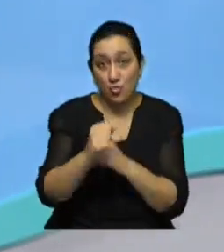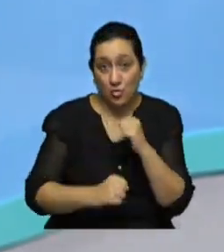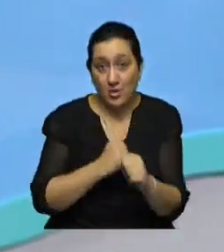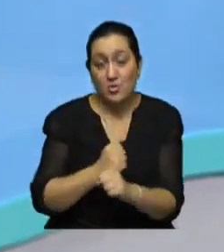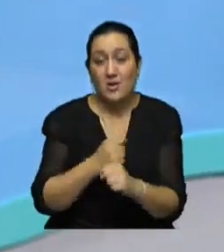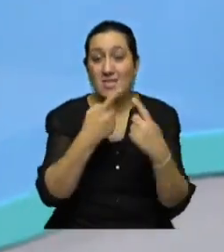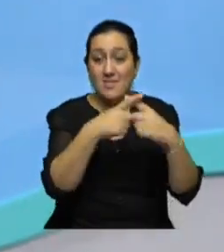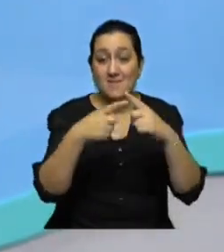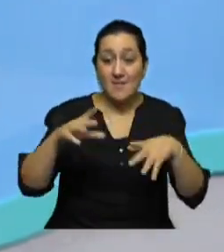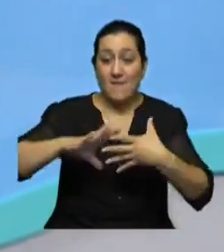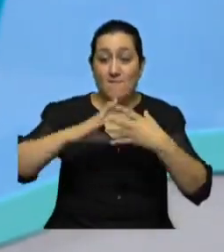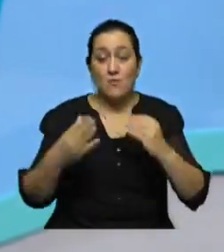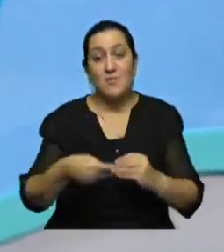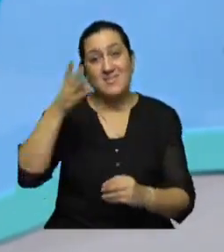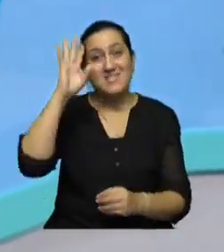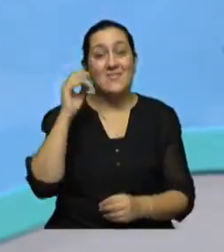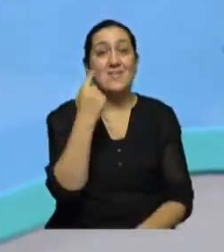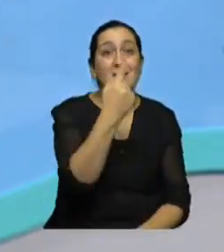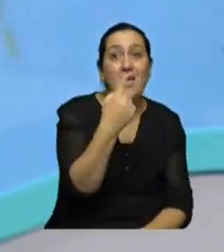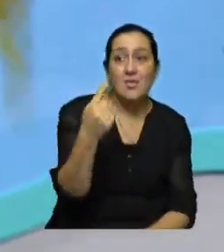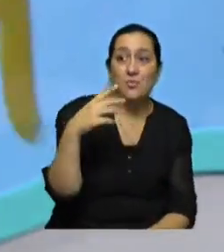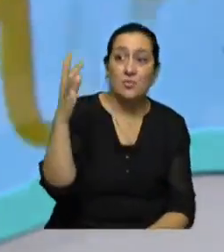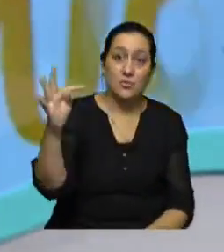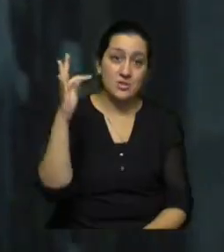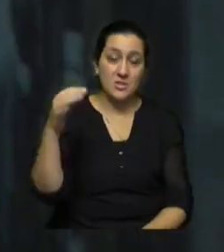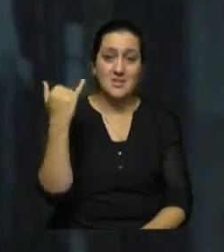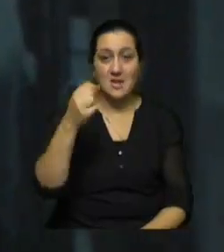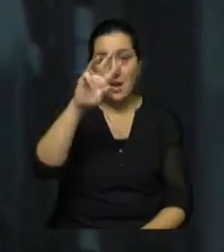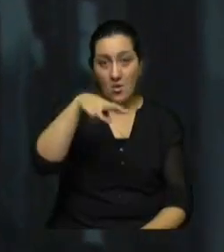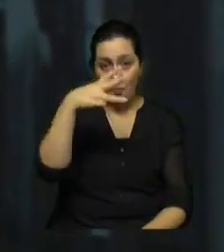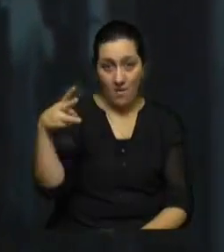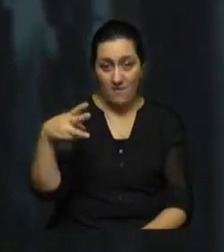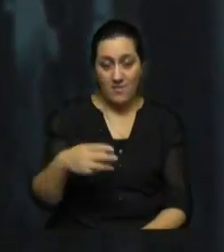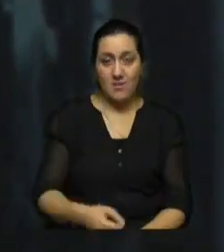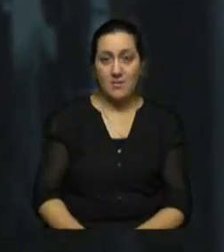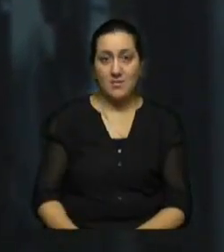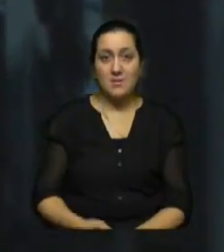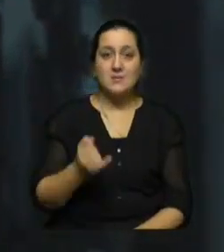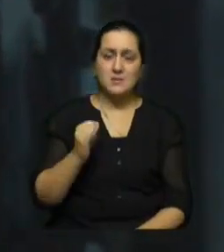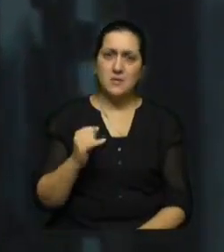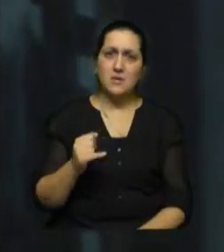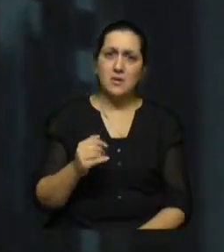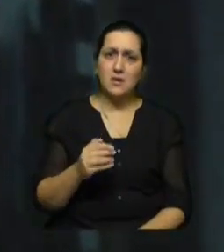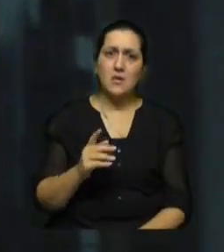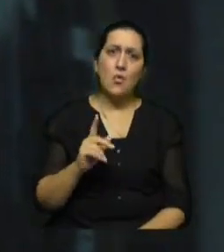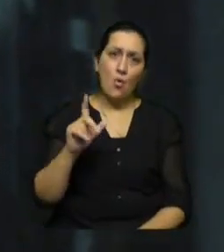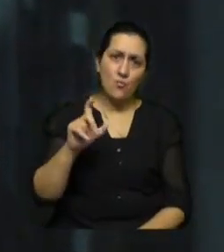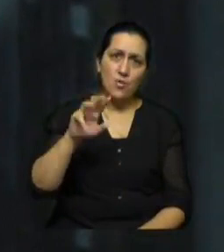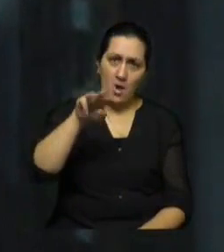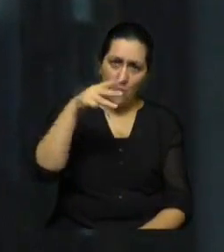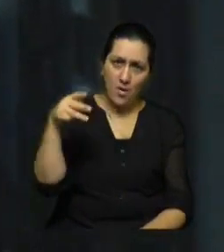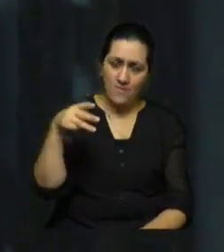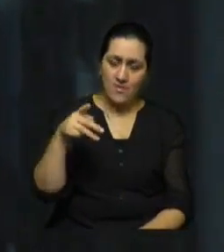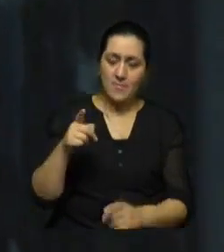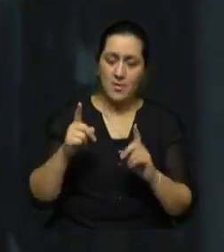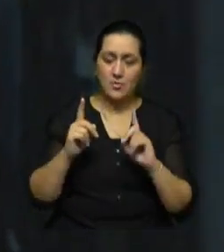de enterarse de cada uno de los talleres tienen en la página, las redes. Sí, y bueno, arrimarse, por supuesto la página,